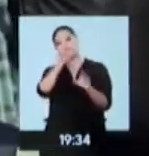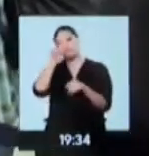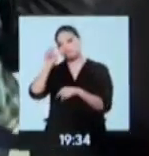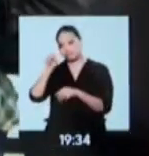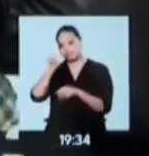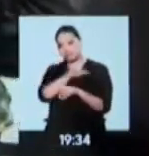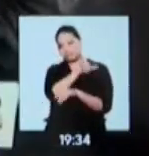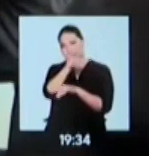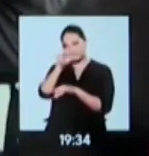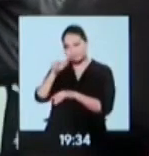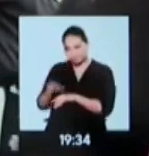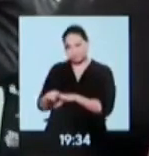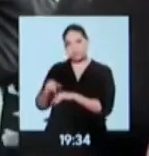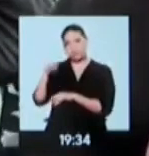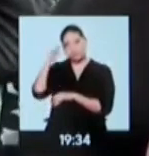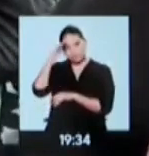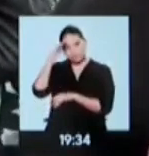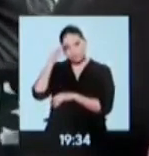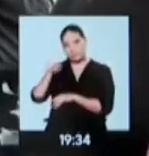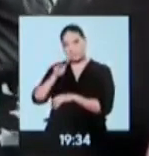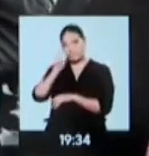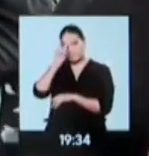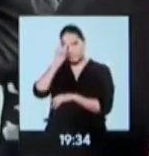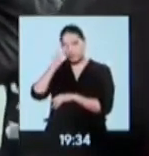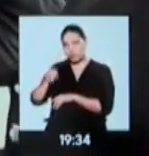de carcelería. Ahora,